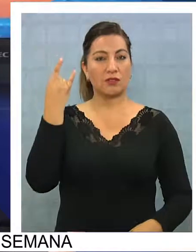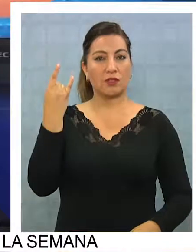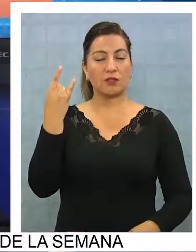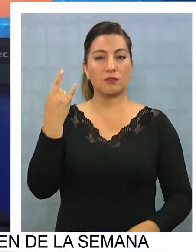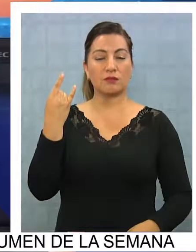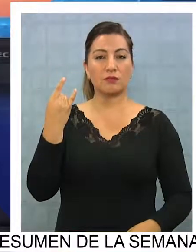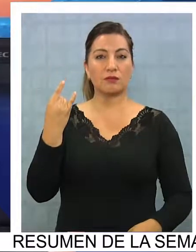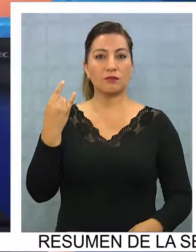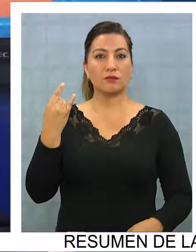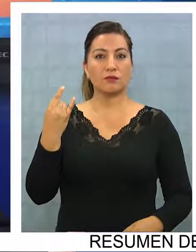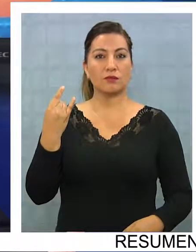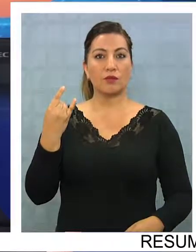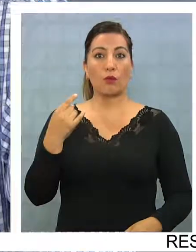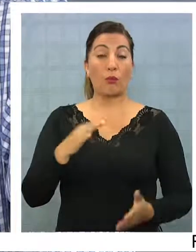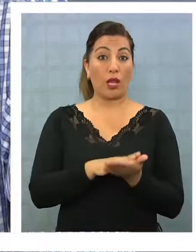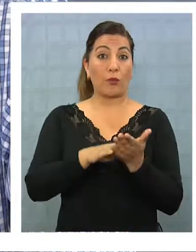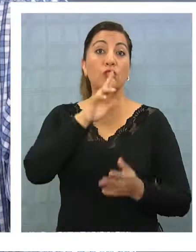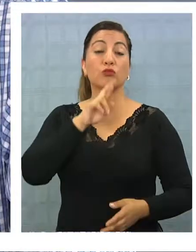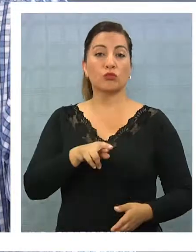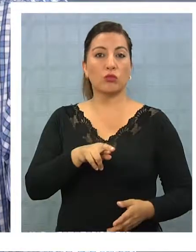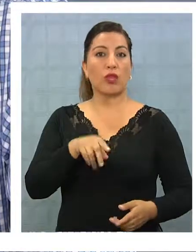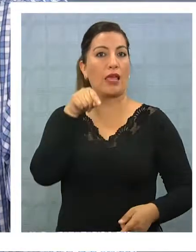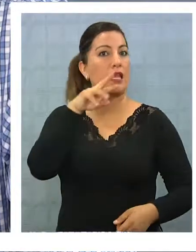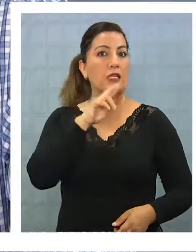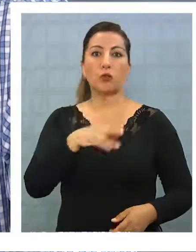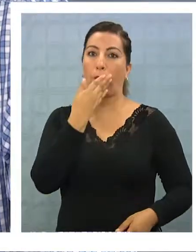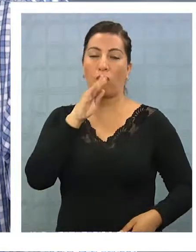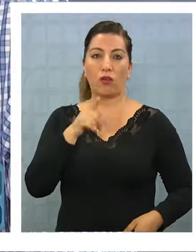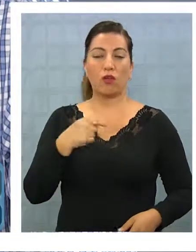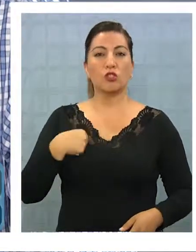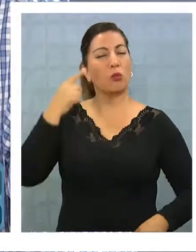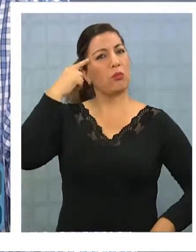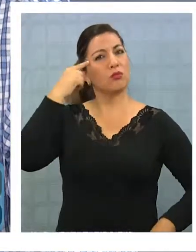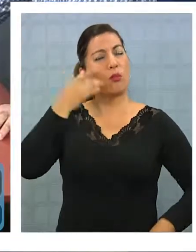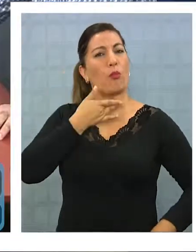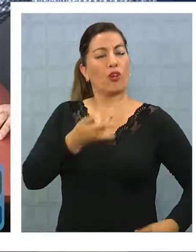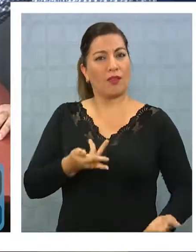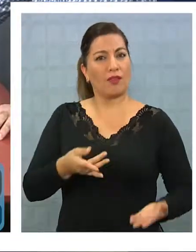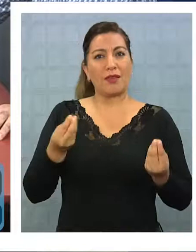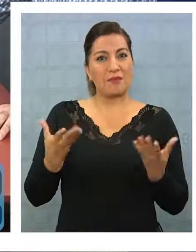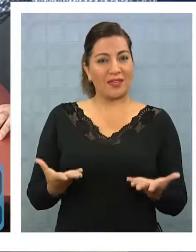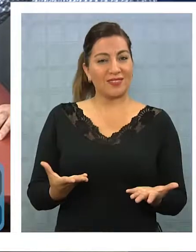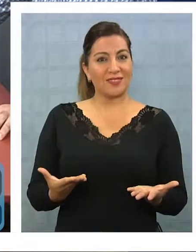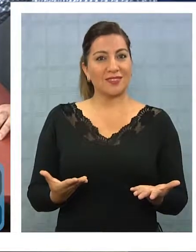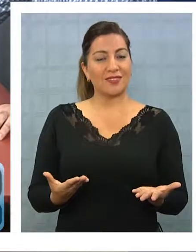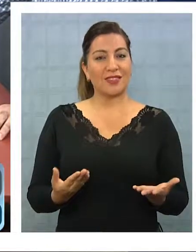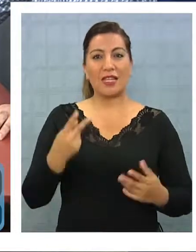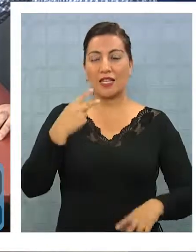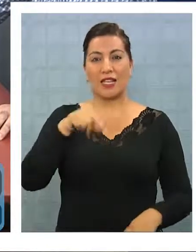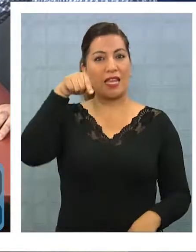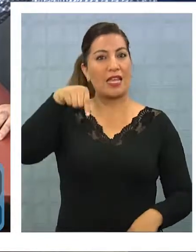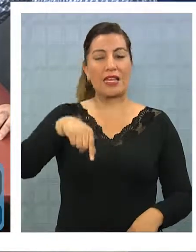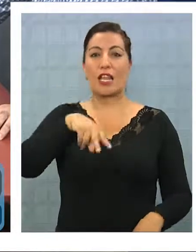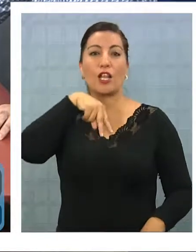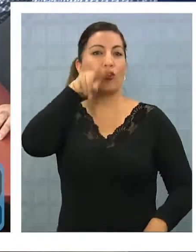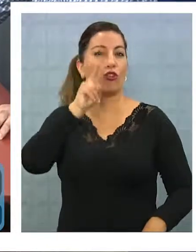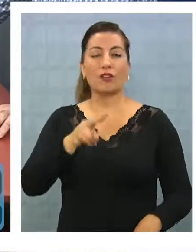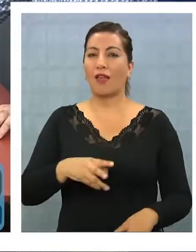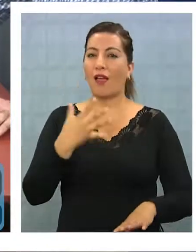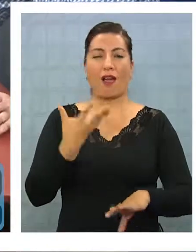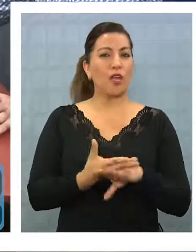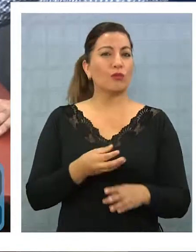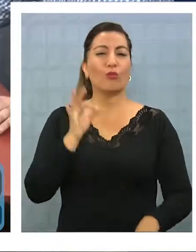tenido el sur. Es curioso, ¿no? Porque uno diría, bueno, pero ¿por qué? Además está en zonas donde hay mucha